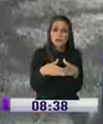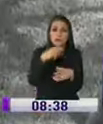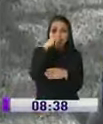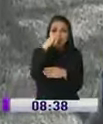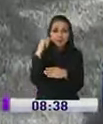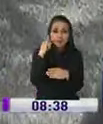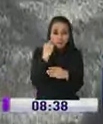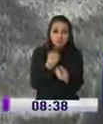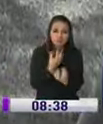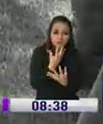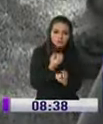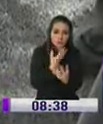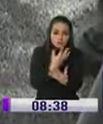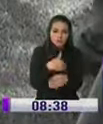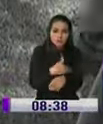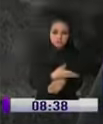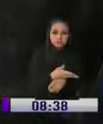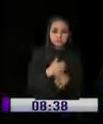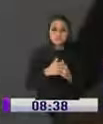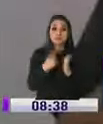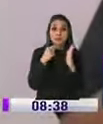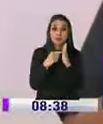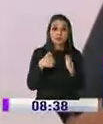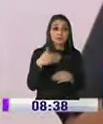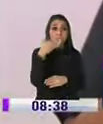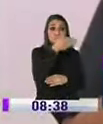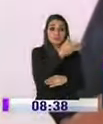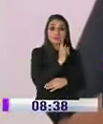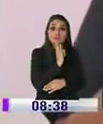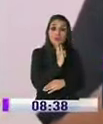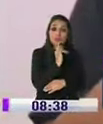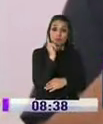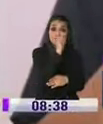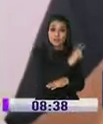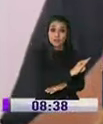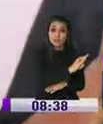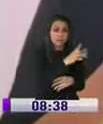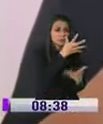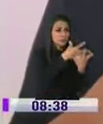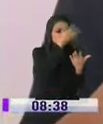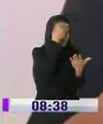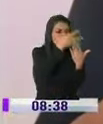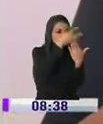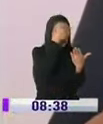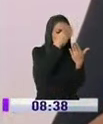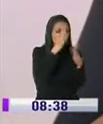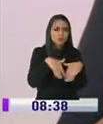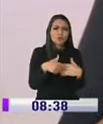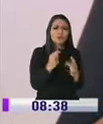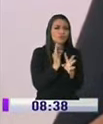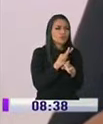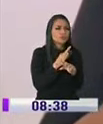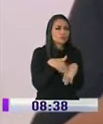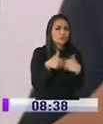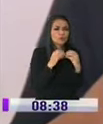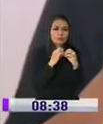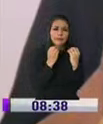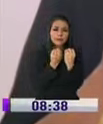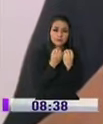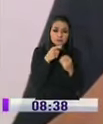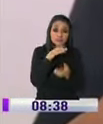En Alabama, cuando llegué allá a conocer cómo funciona la NCAC, que es un centro